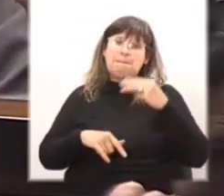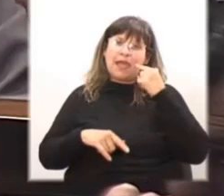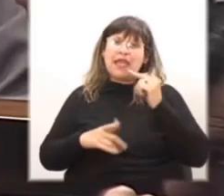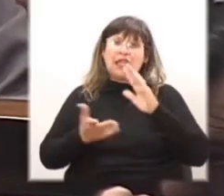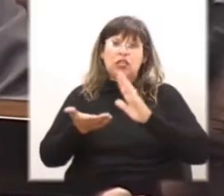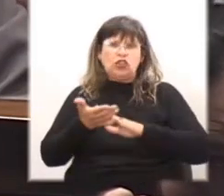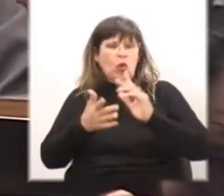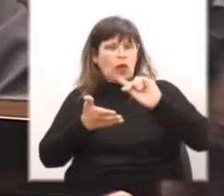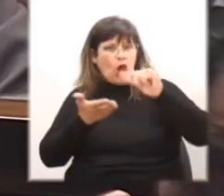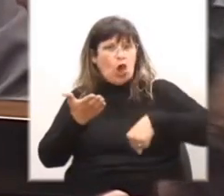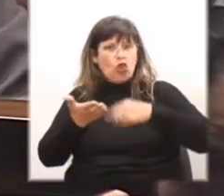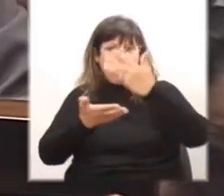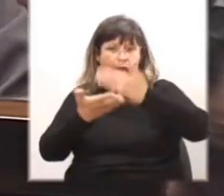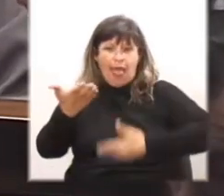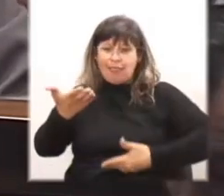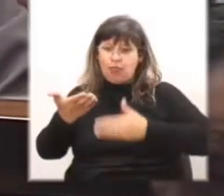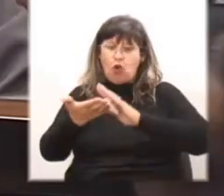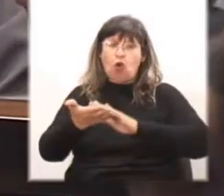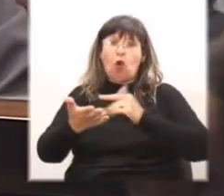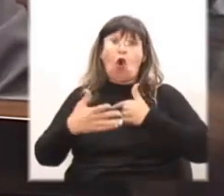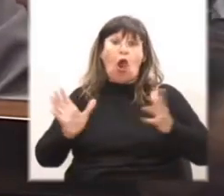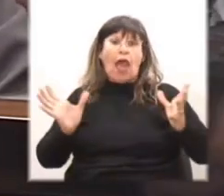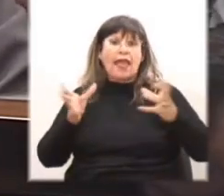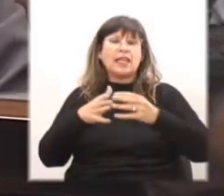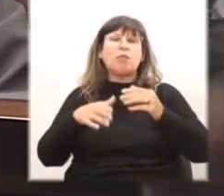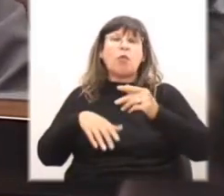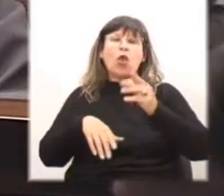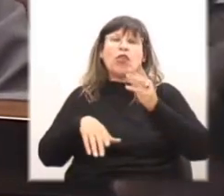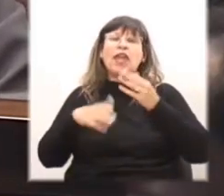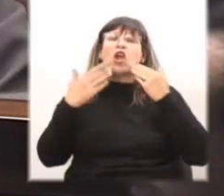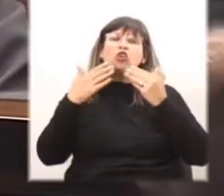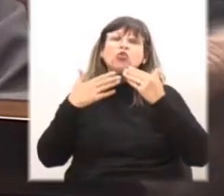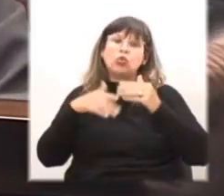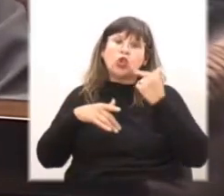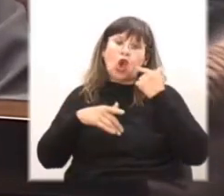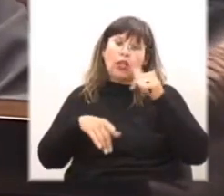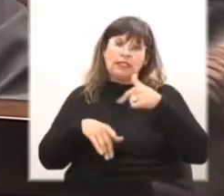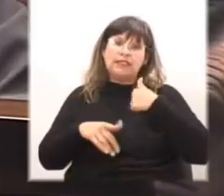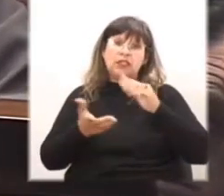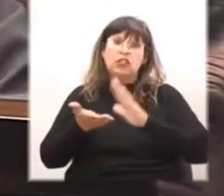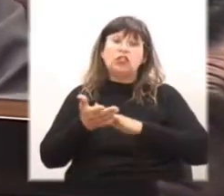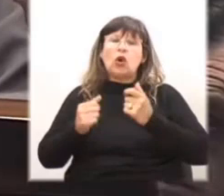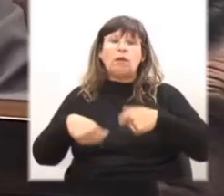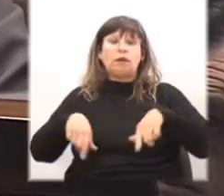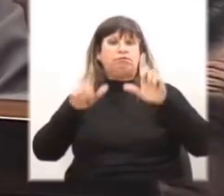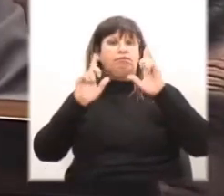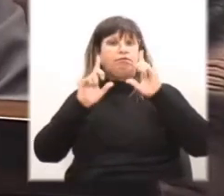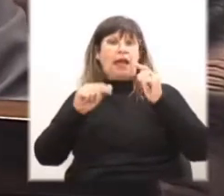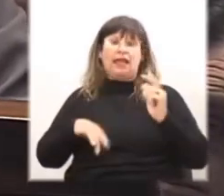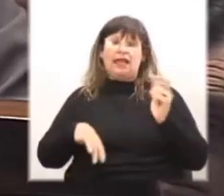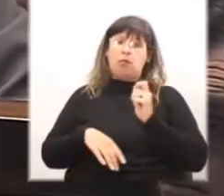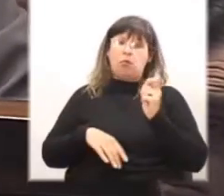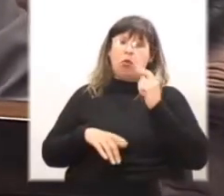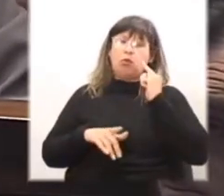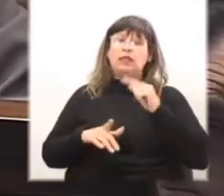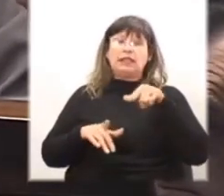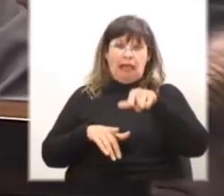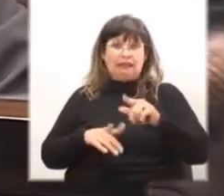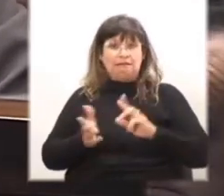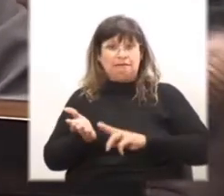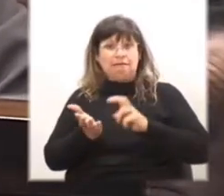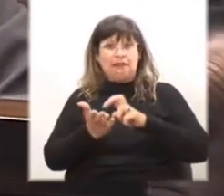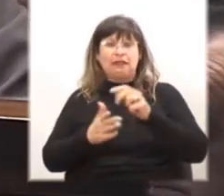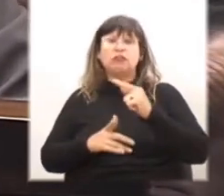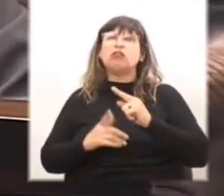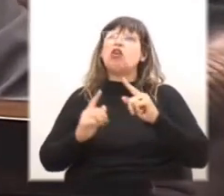el contrato a equipos consultores para una investigación sobre imagen pública en Salto Grande. Queremos